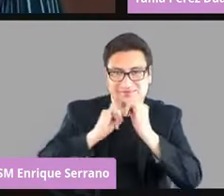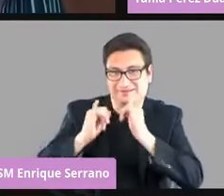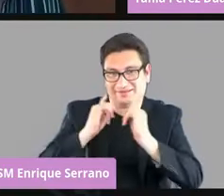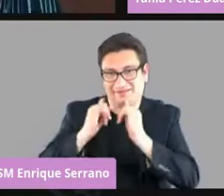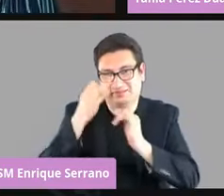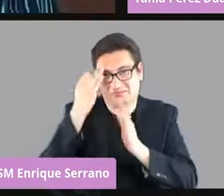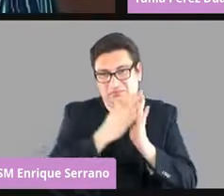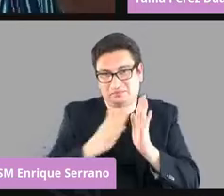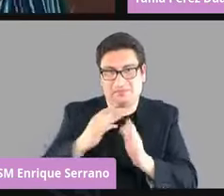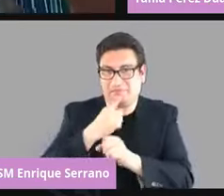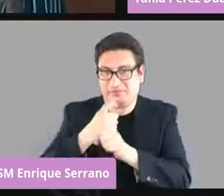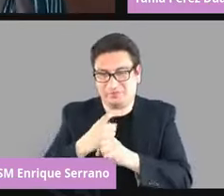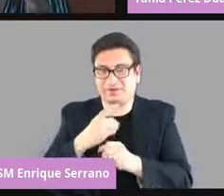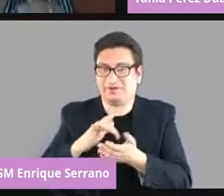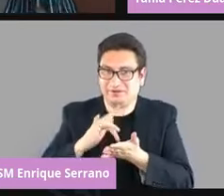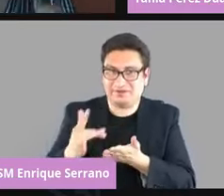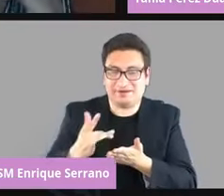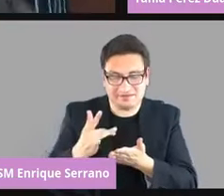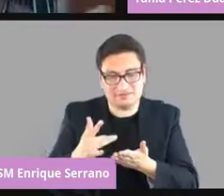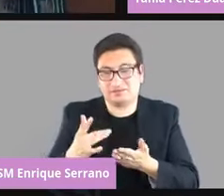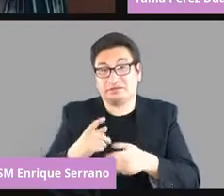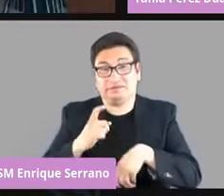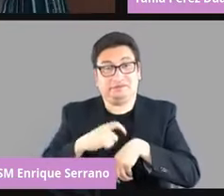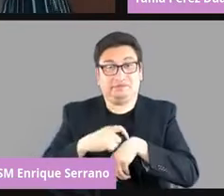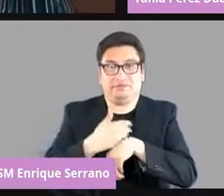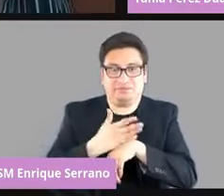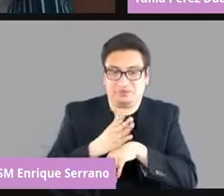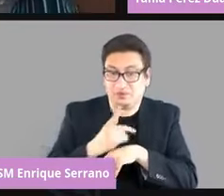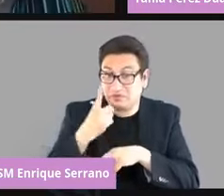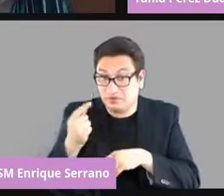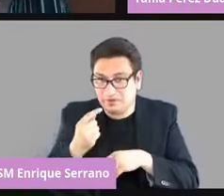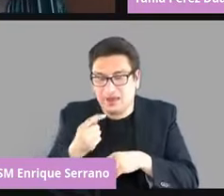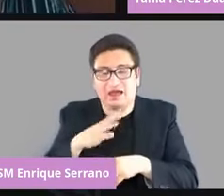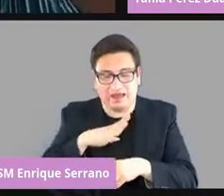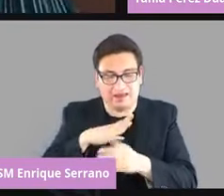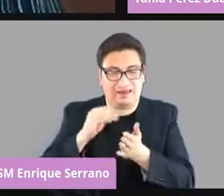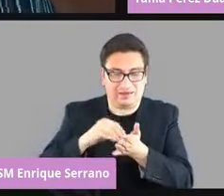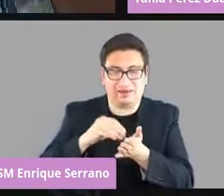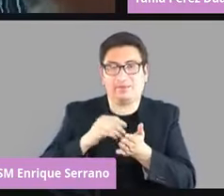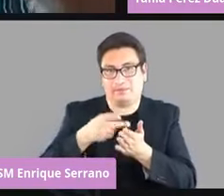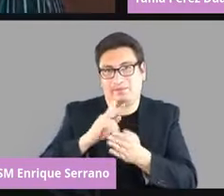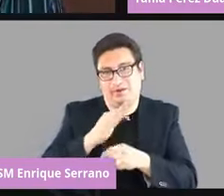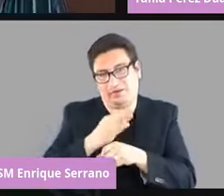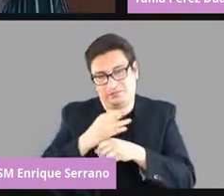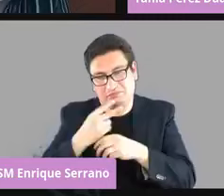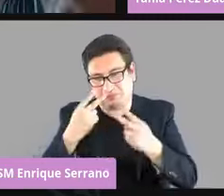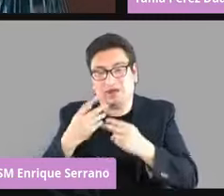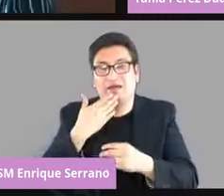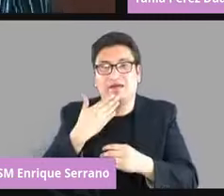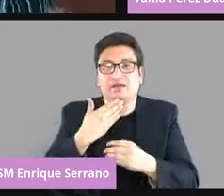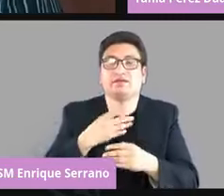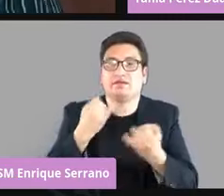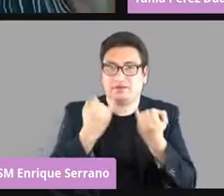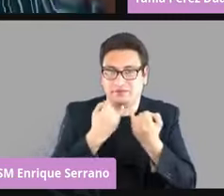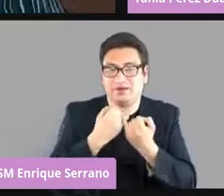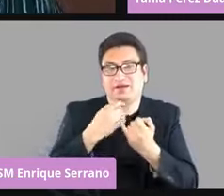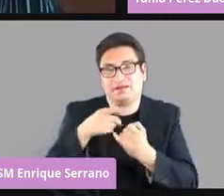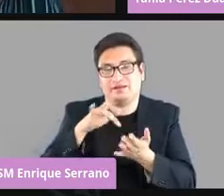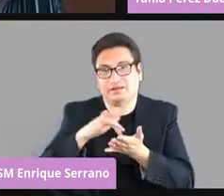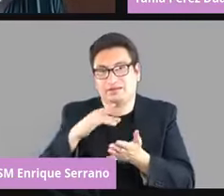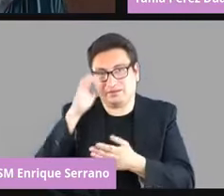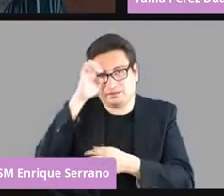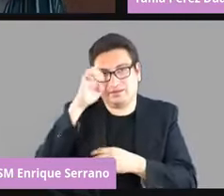Café. Muchísimas gracias, Gloria. Se nos fue. Gloria, ahí está todavía, pues, pero ya se nos fue del aire. También a Enrique Serrano, quien